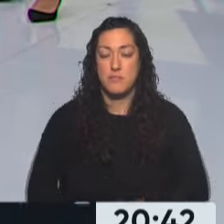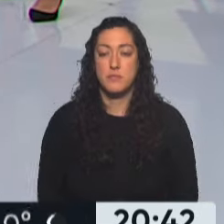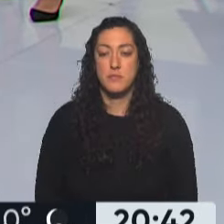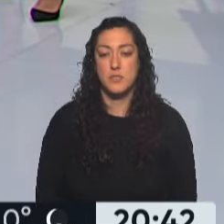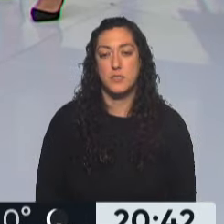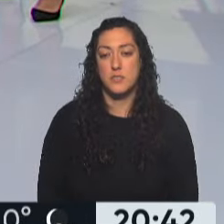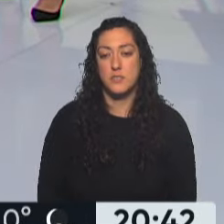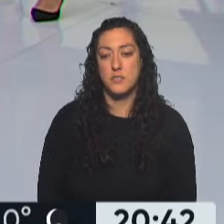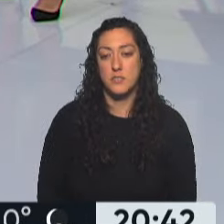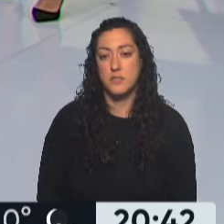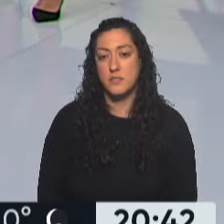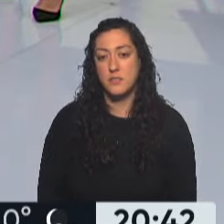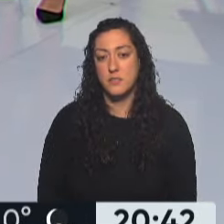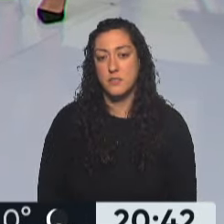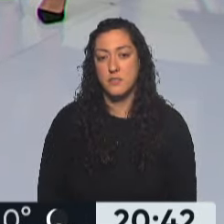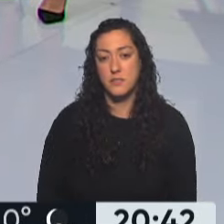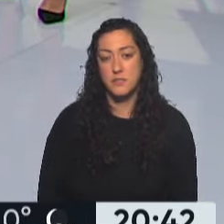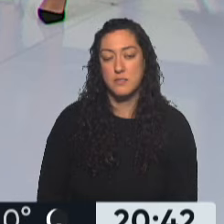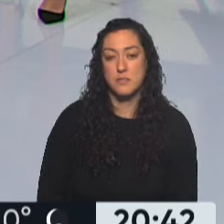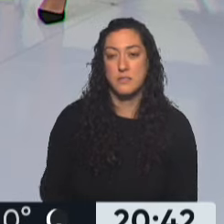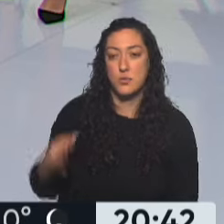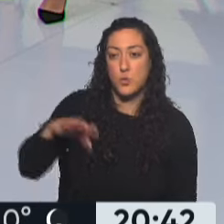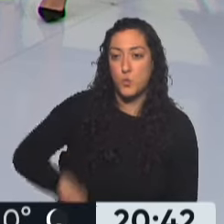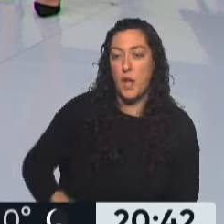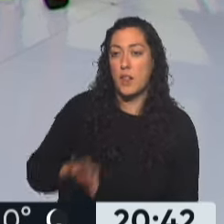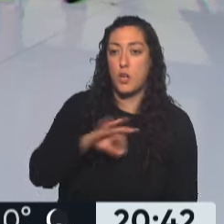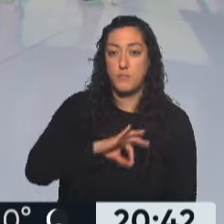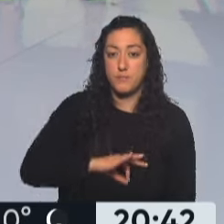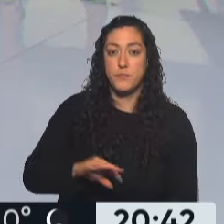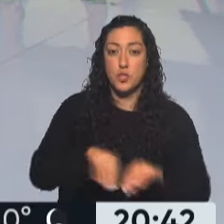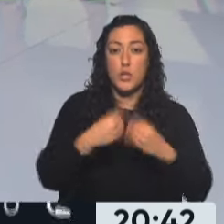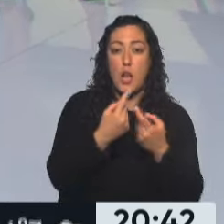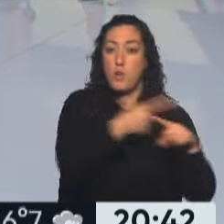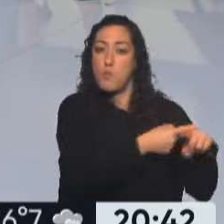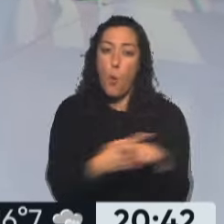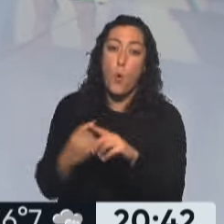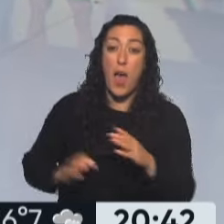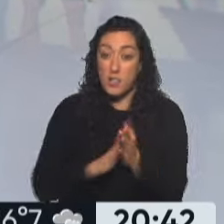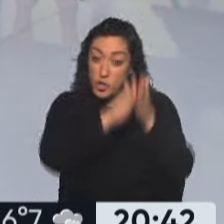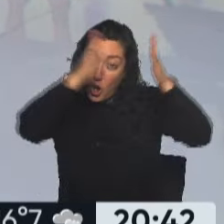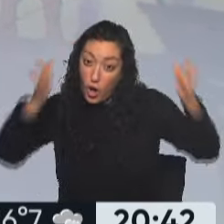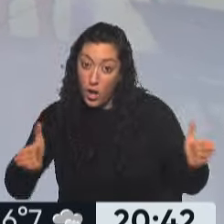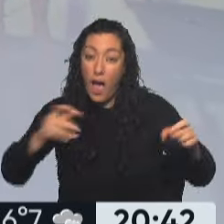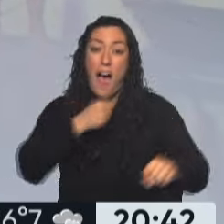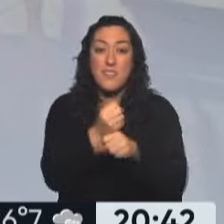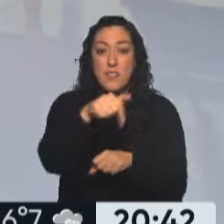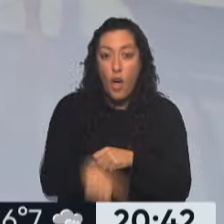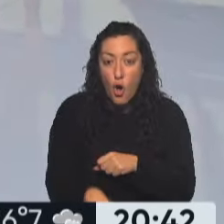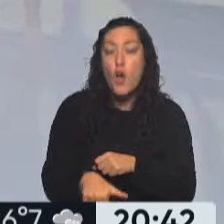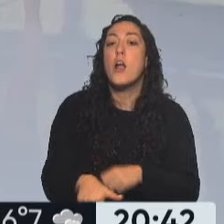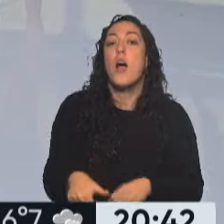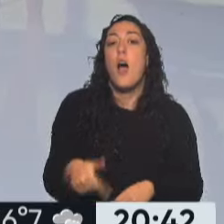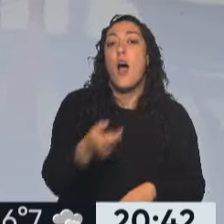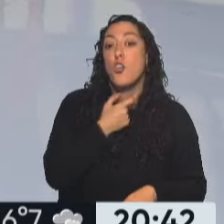que acordaron. ¿Cuánto aumentó el salario de tu encargado en lo que va del año? Ahí estás viendo la cifra. El acuerdo que llegaron hasta el mes